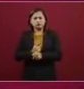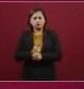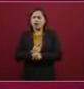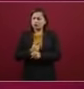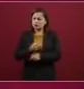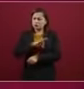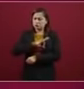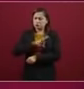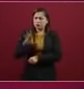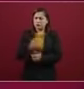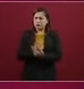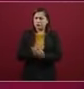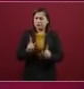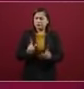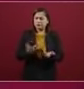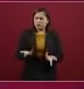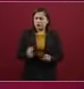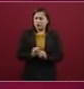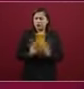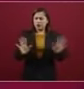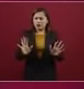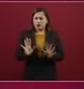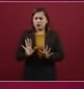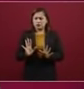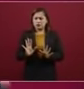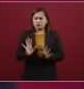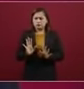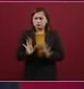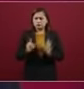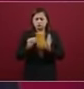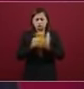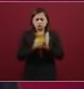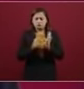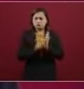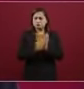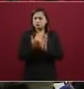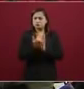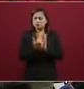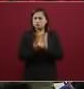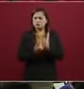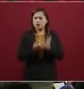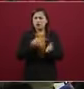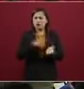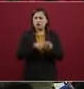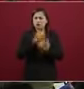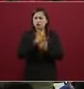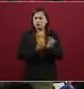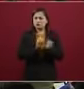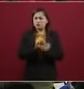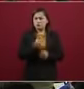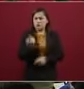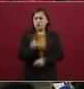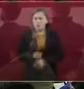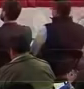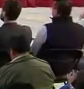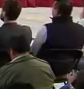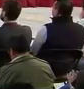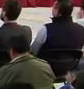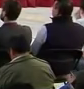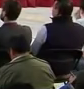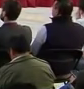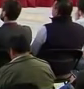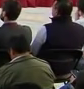Ese es el sentido de esta disposición, que repite lo que ya establece la Constitución para cualquier